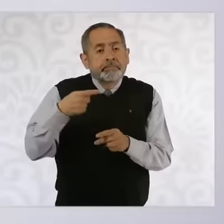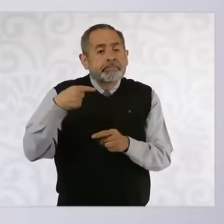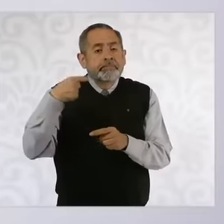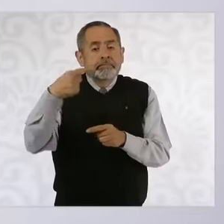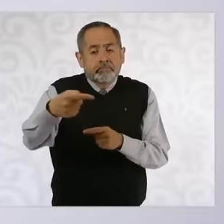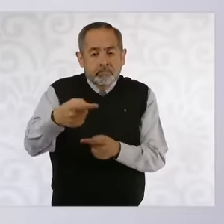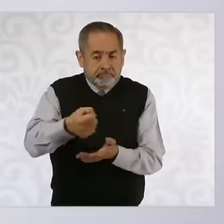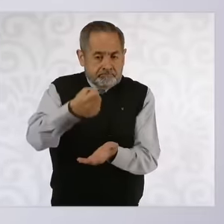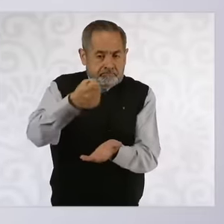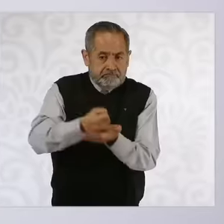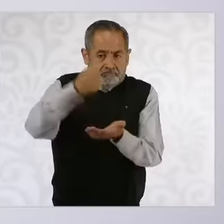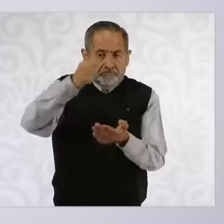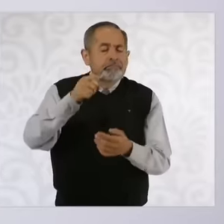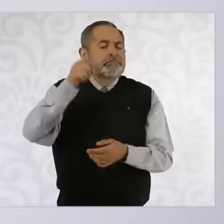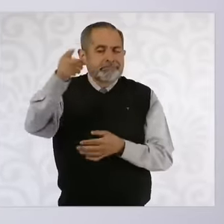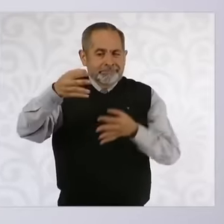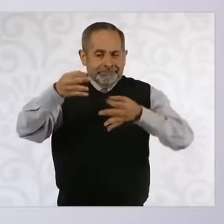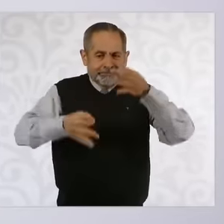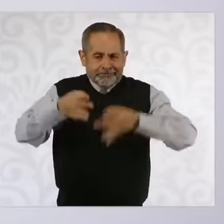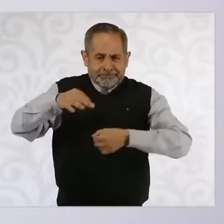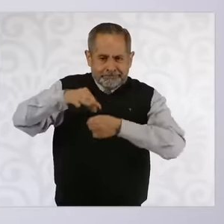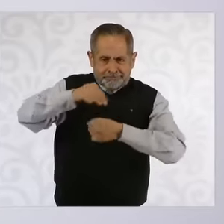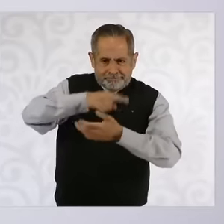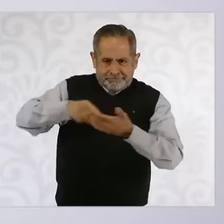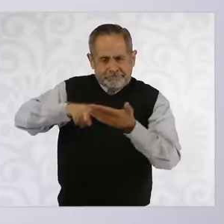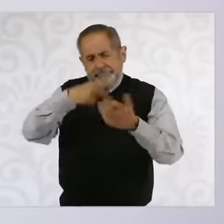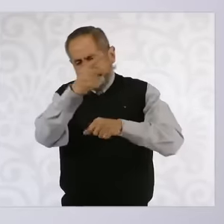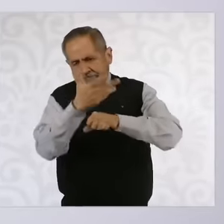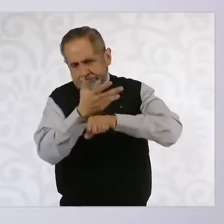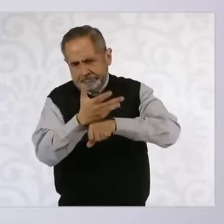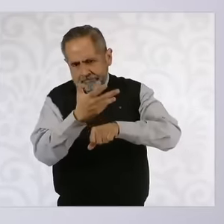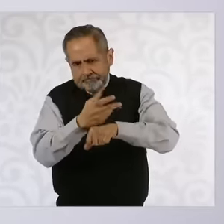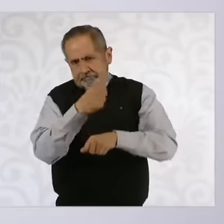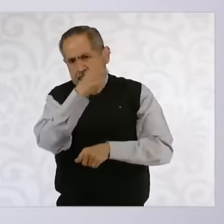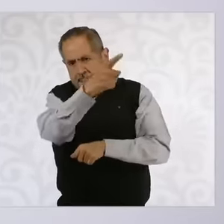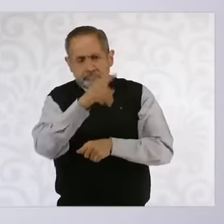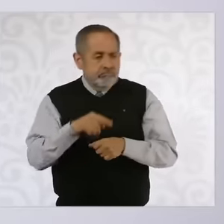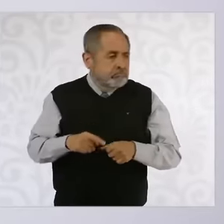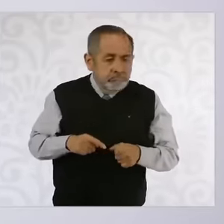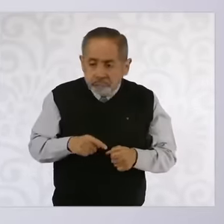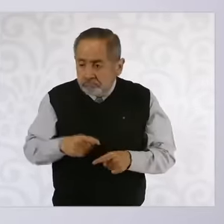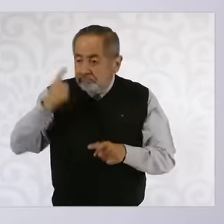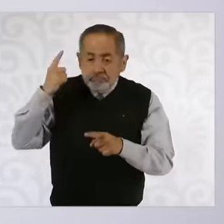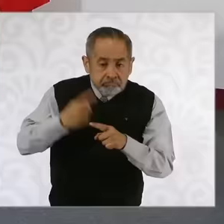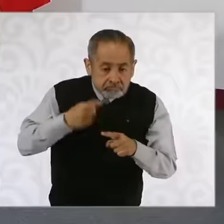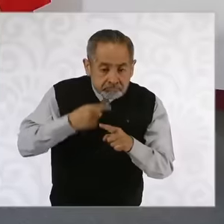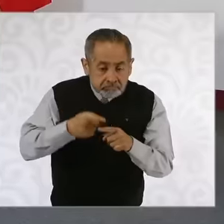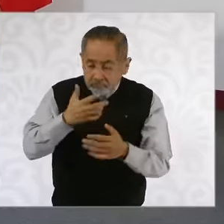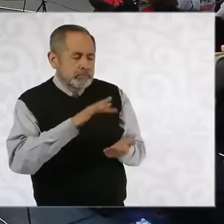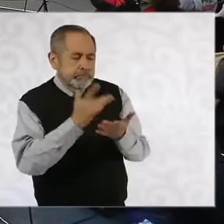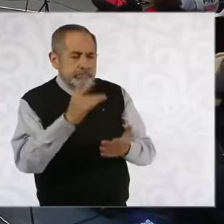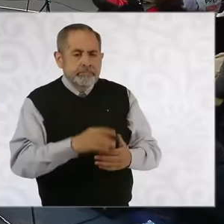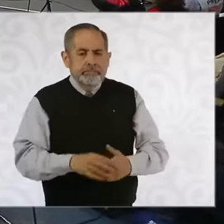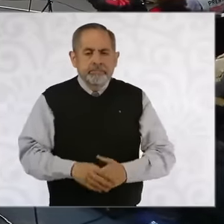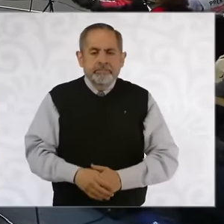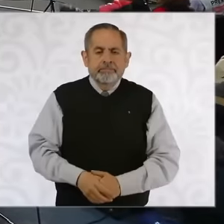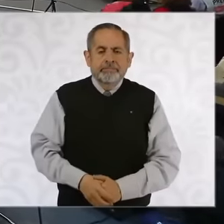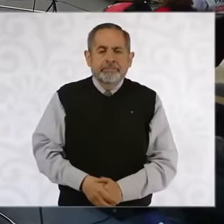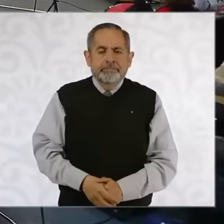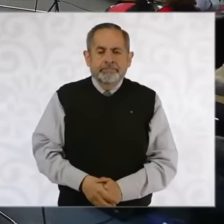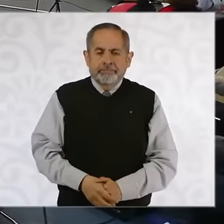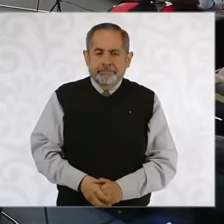el colegio electoral de los Estados Unidos quien determine quién gana la elección.